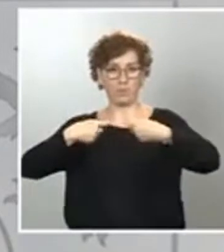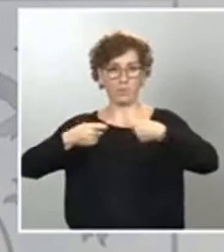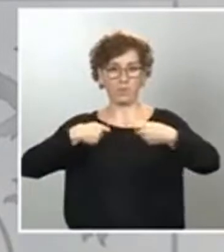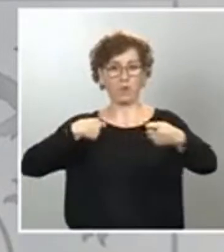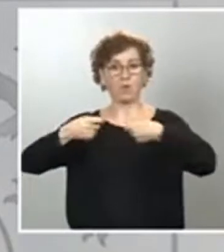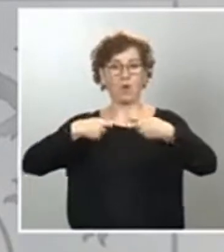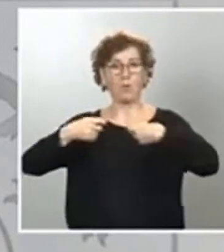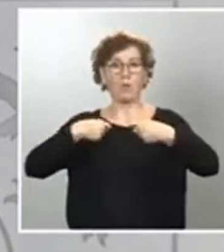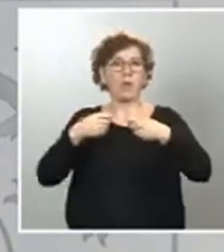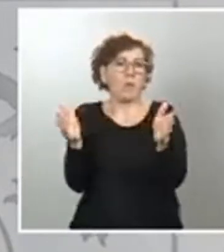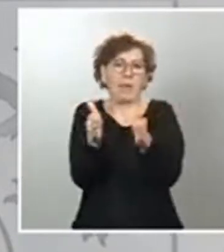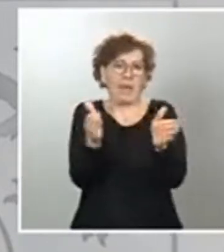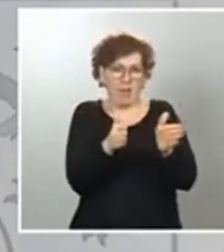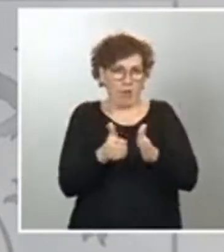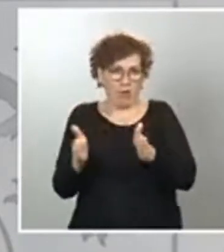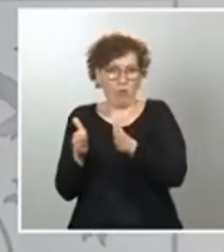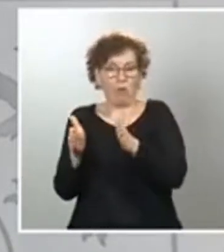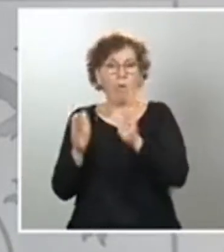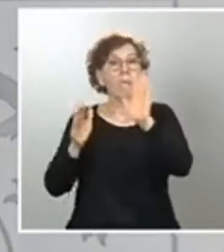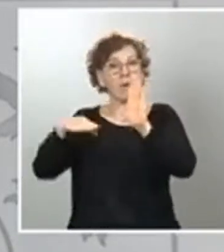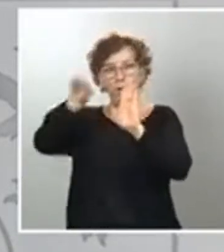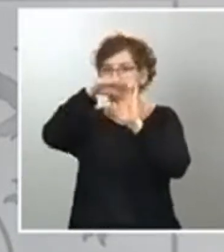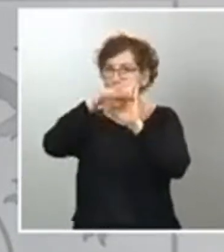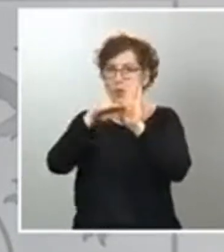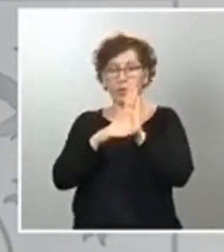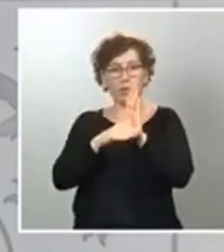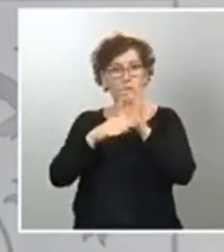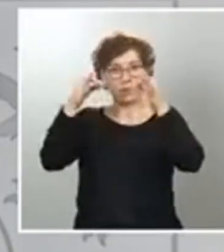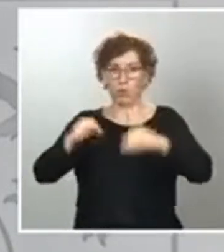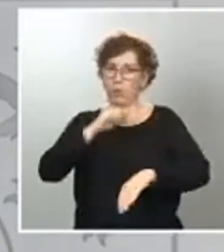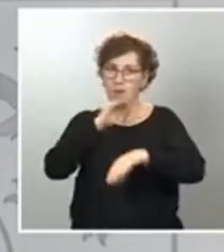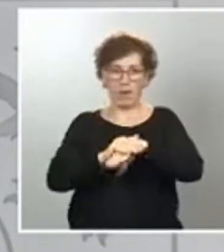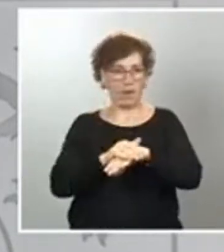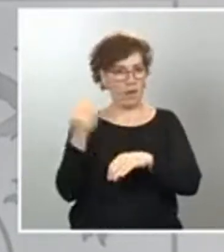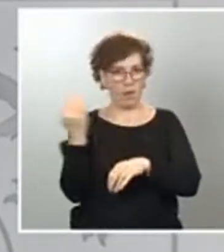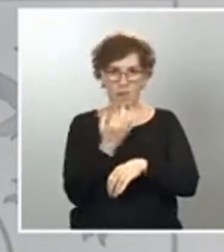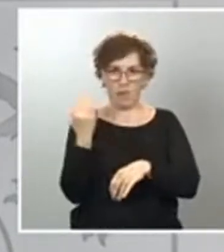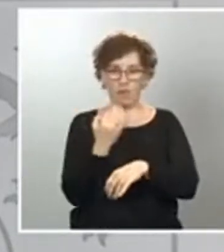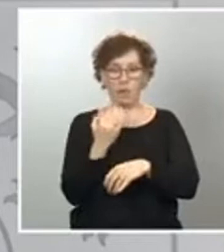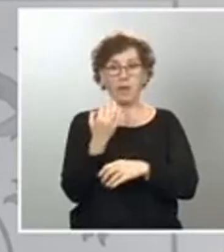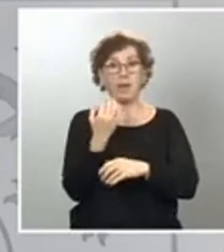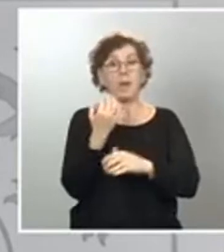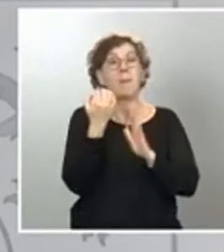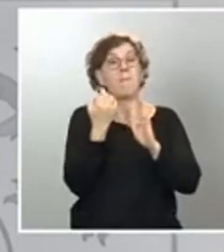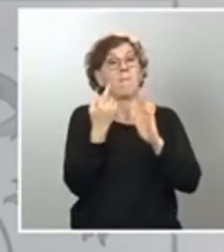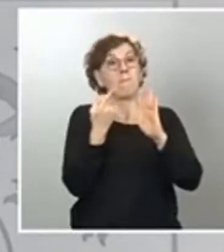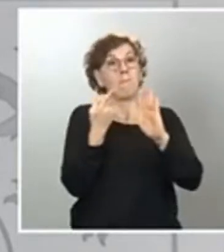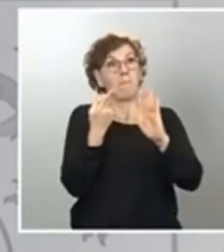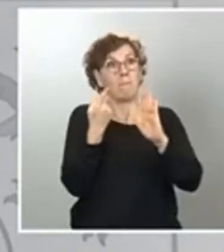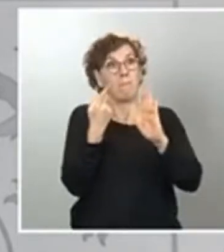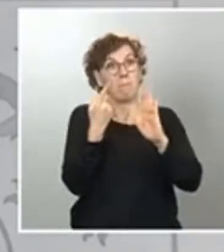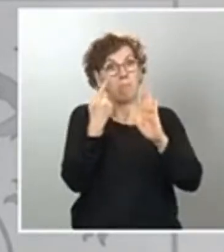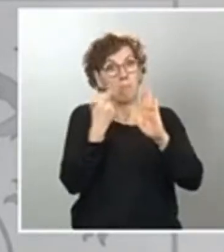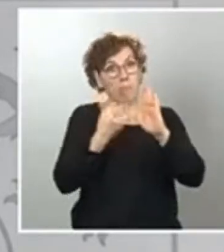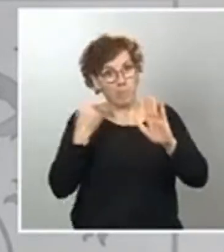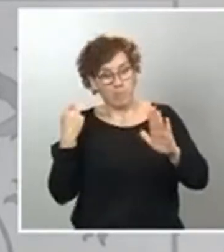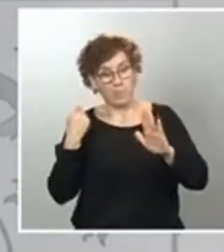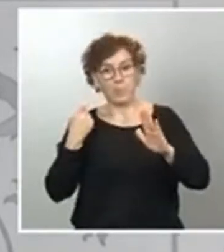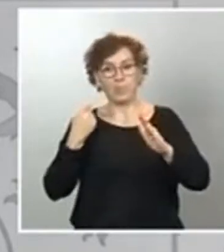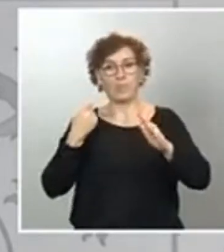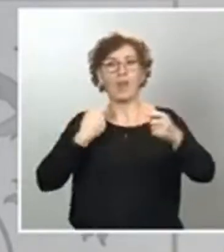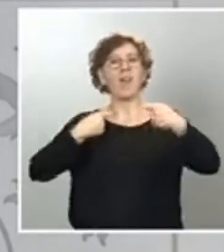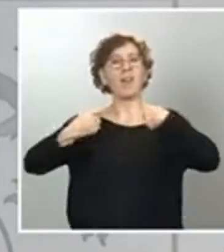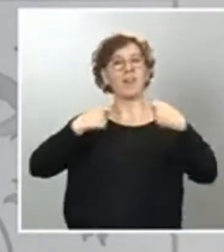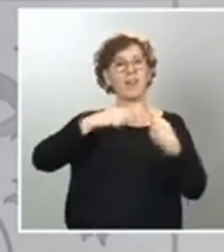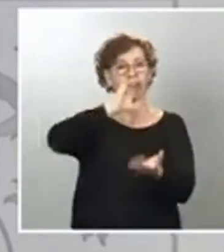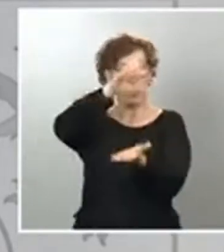pequeño comercio bajo condiciones estrictas de seguridad, excepto los centros o grandes parques comerciales donde son más